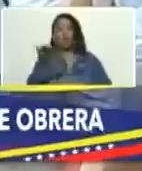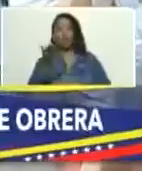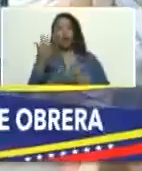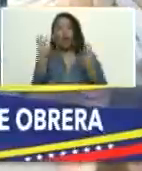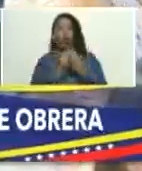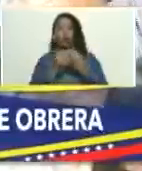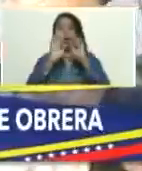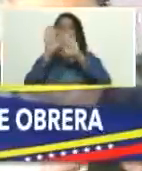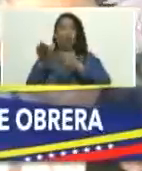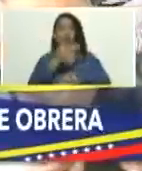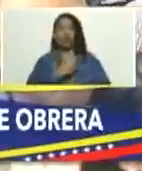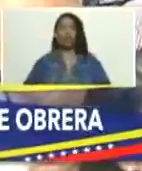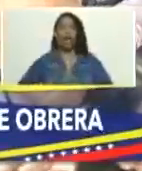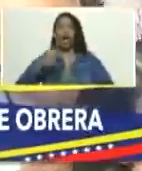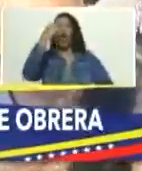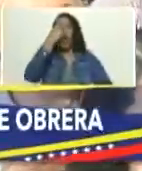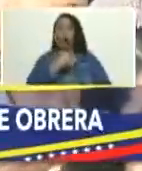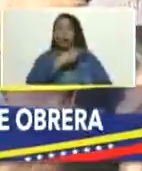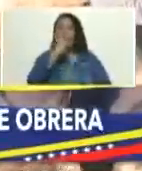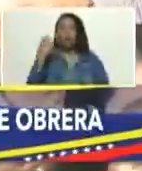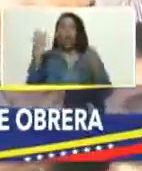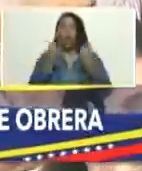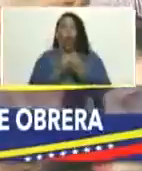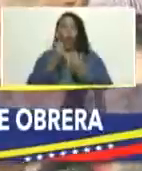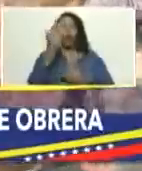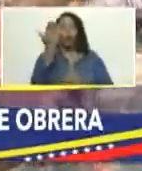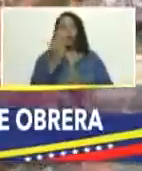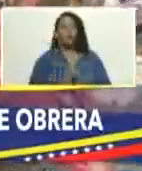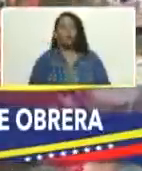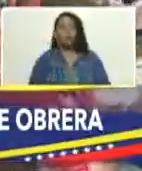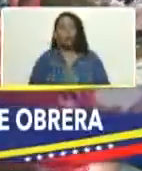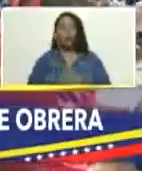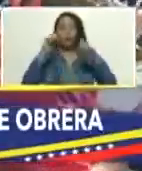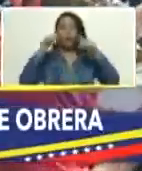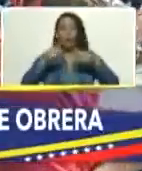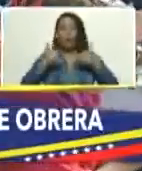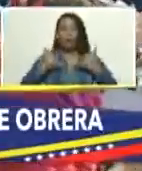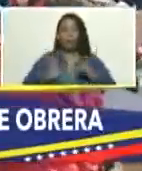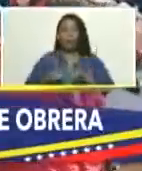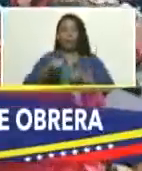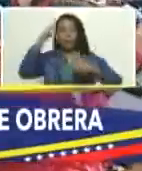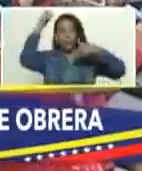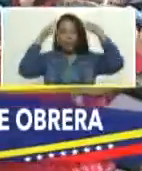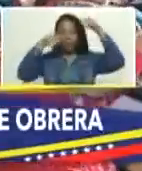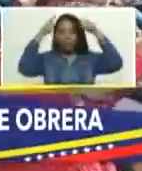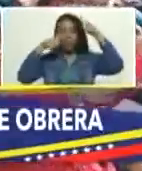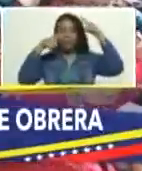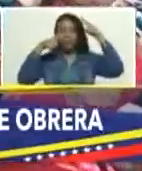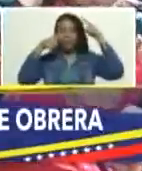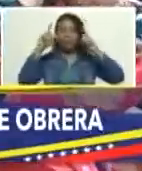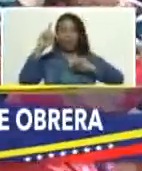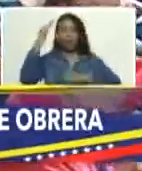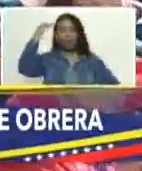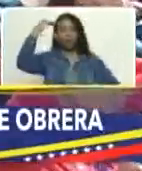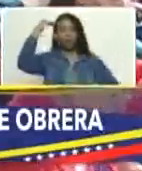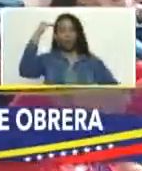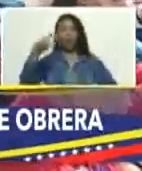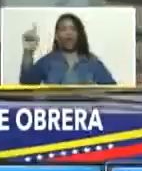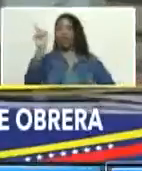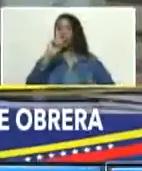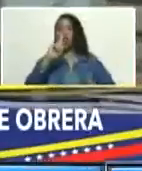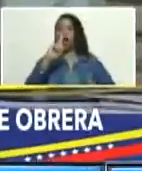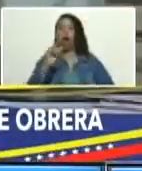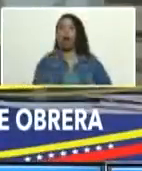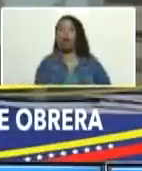presidente, comprometida con usted, con este hijo de Chávez, que el comandante no se